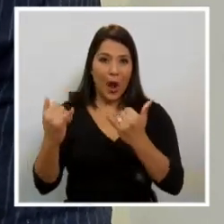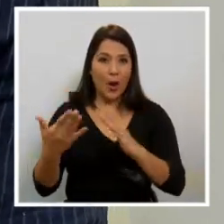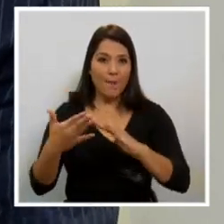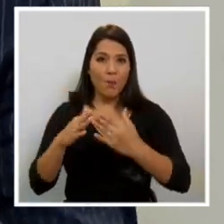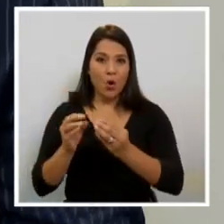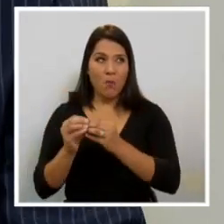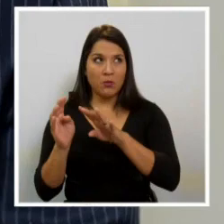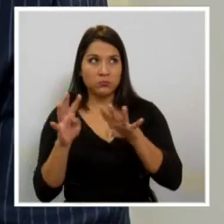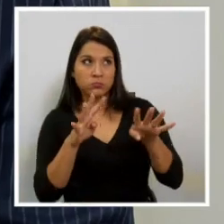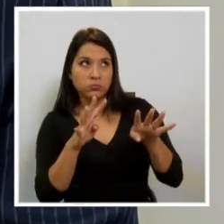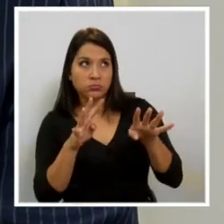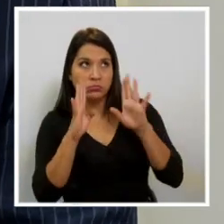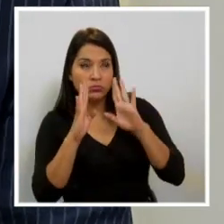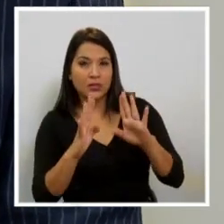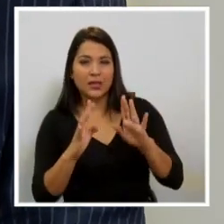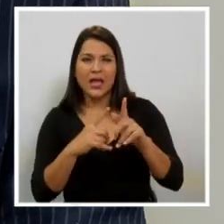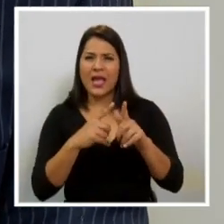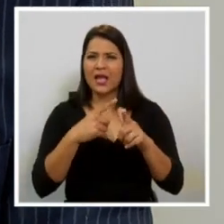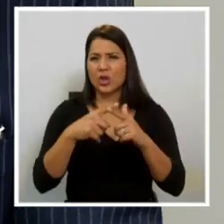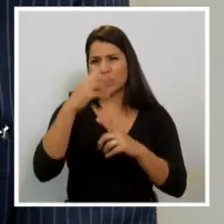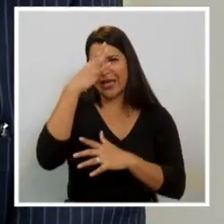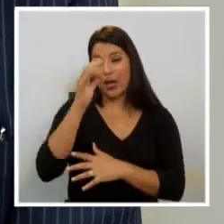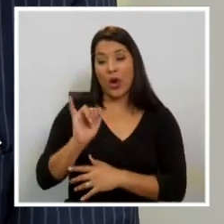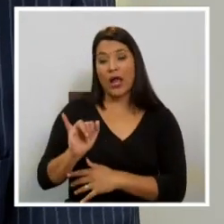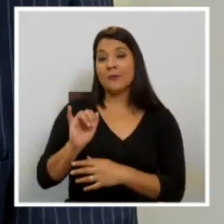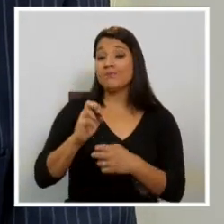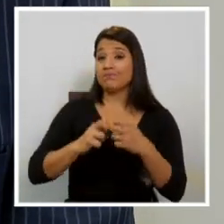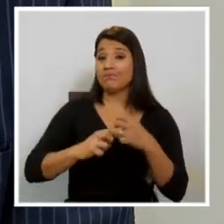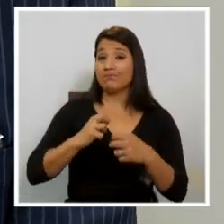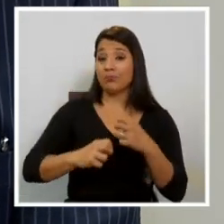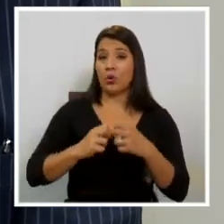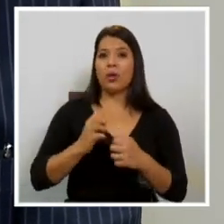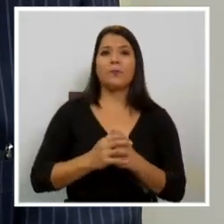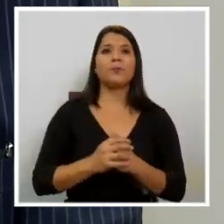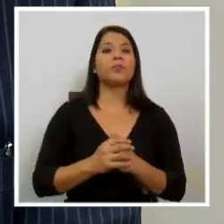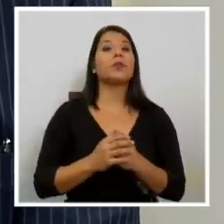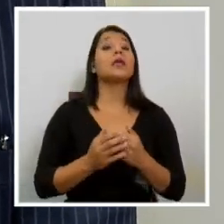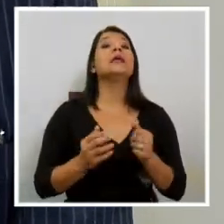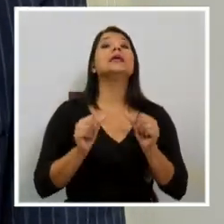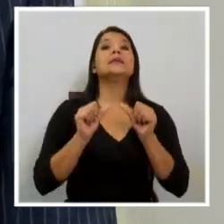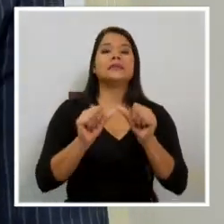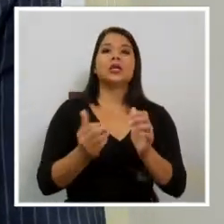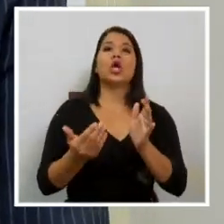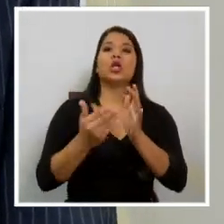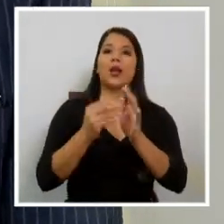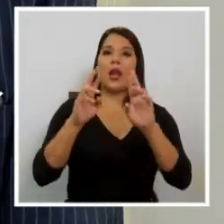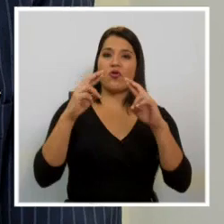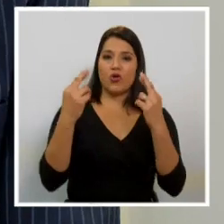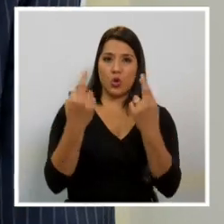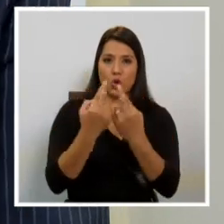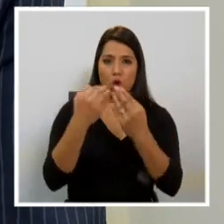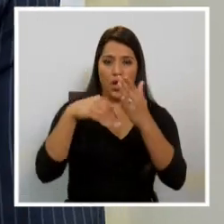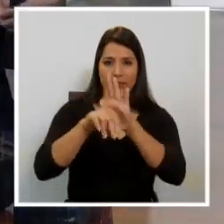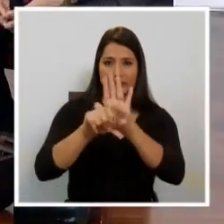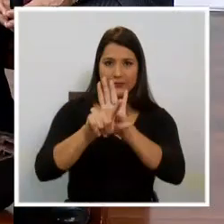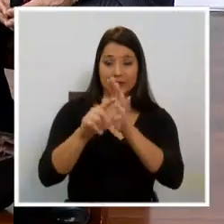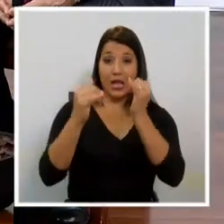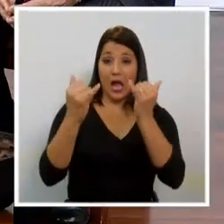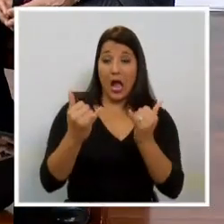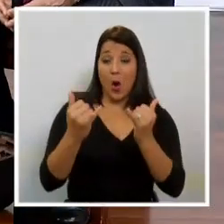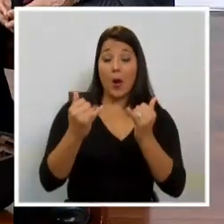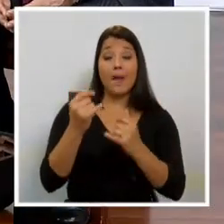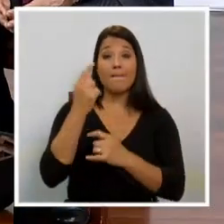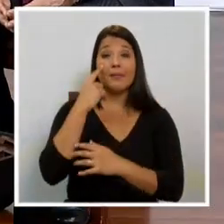ahí estamos frente a un escenario conflictivo. Se reanuda la sesión en este momento en el plenario legislativo. Vamos de inmediato